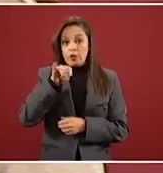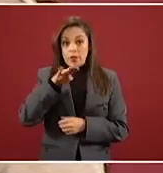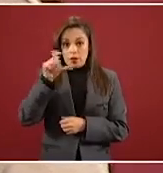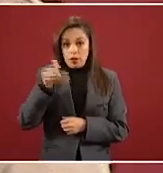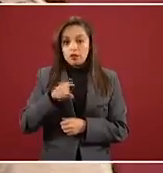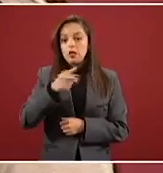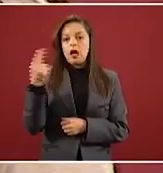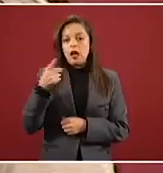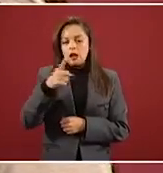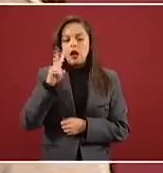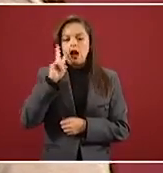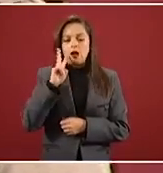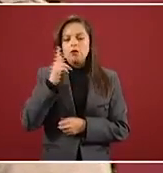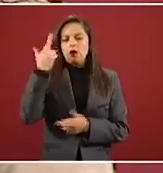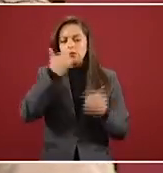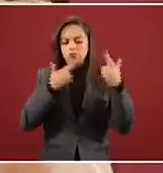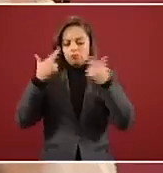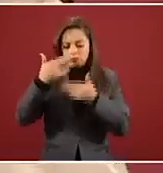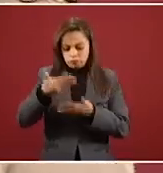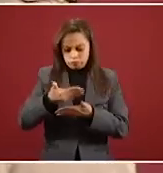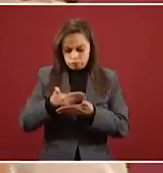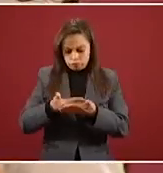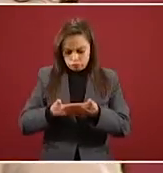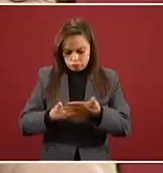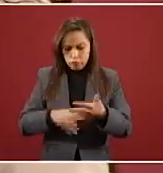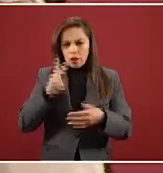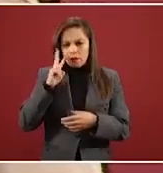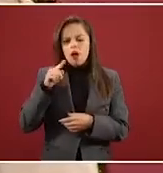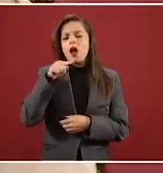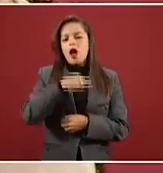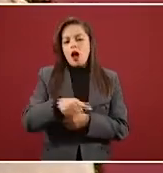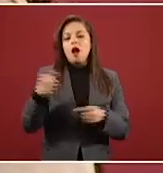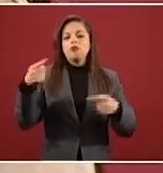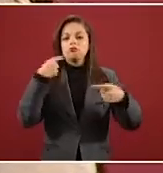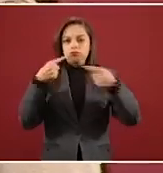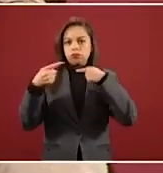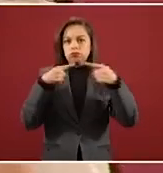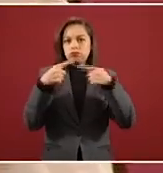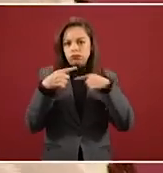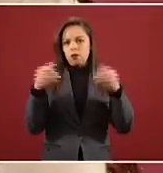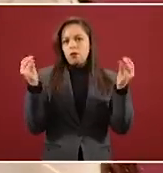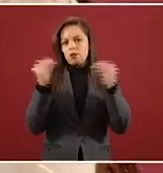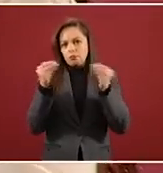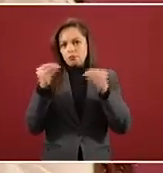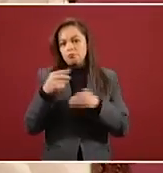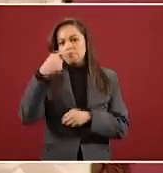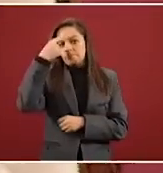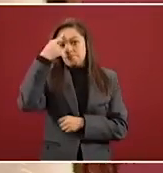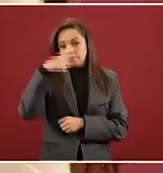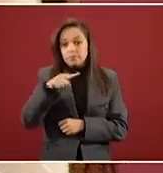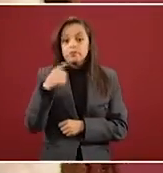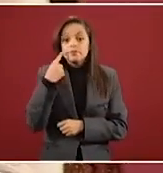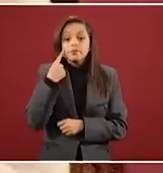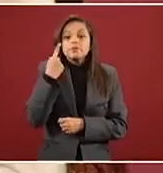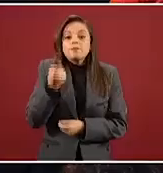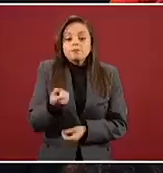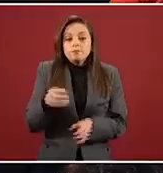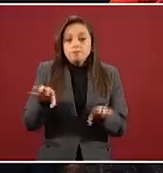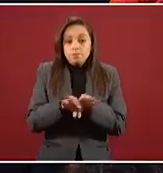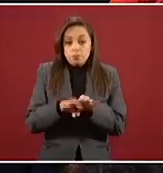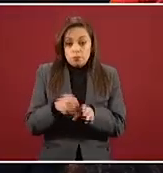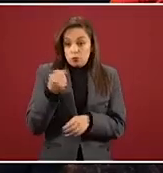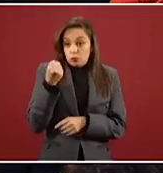recuento, ¿no? Para una disputa en caso de que así se estableciera, para ver cuál de estos